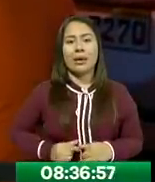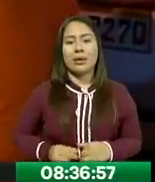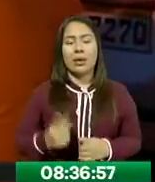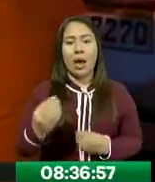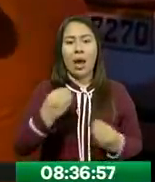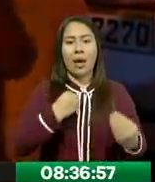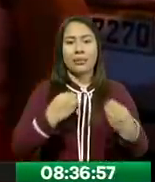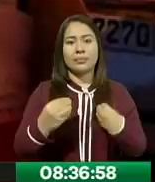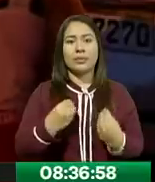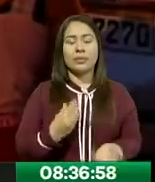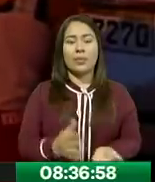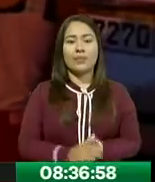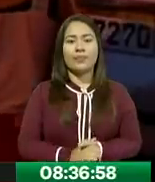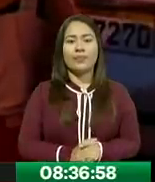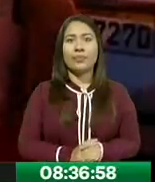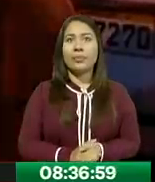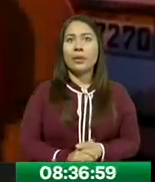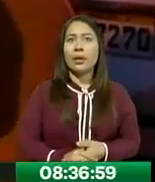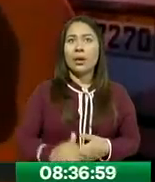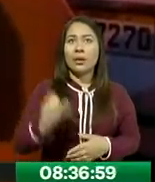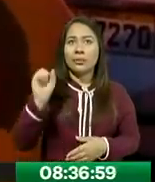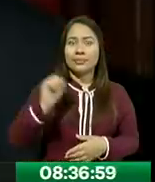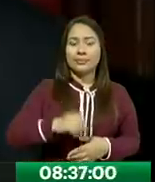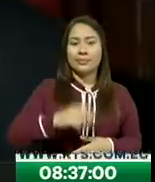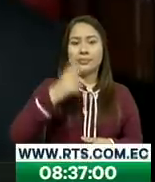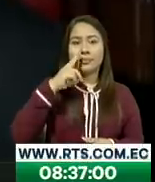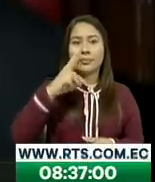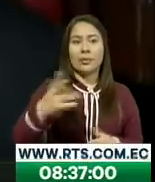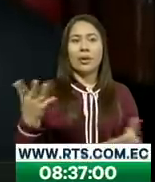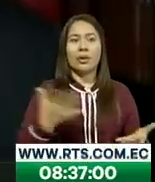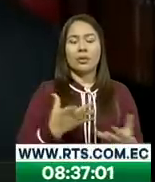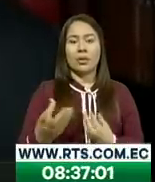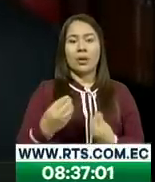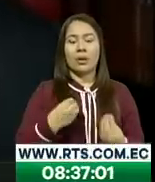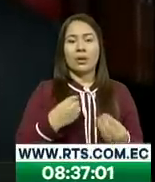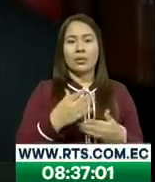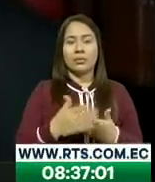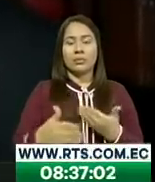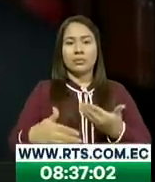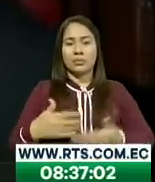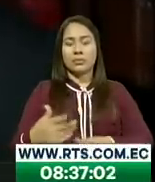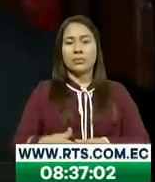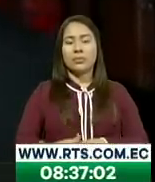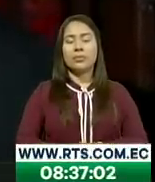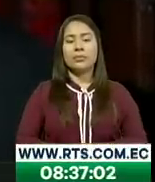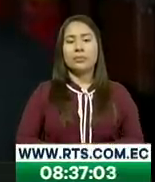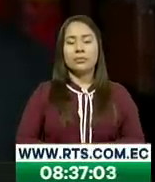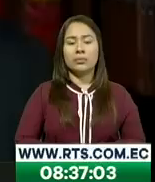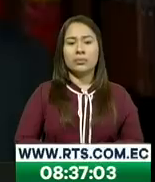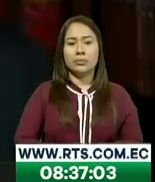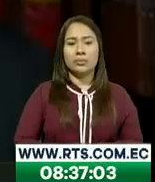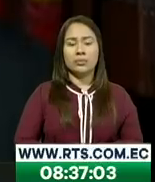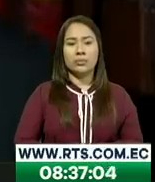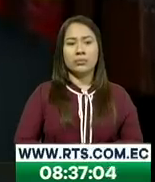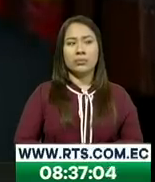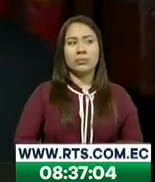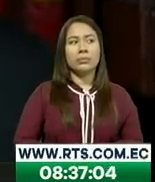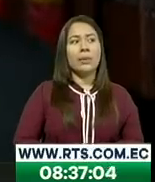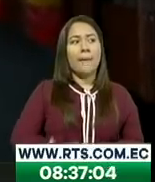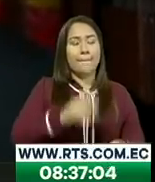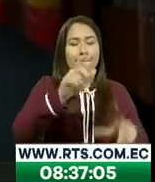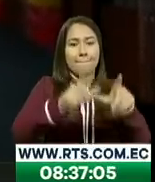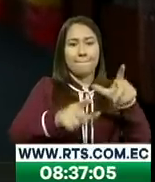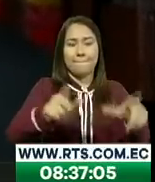escena, se trataría de un suicidio. En una vivienda se ha encontrado una persona de